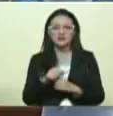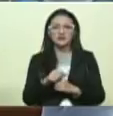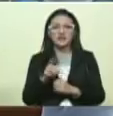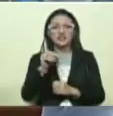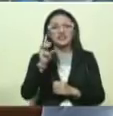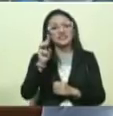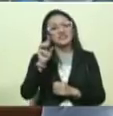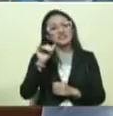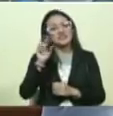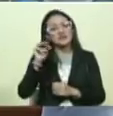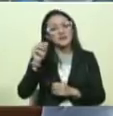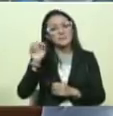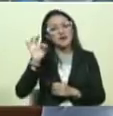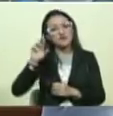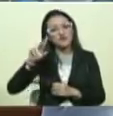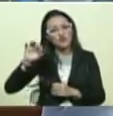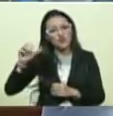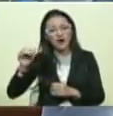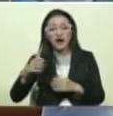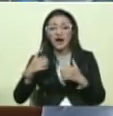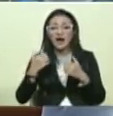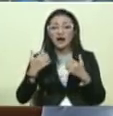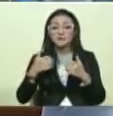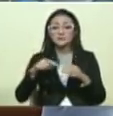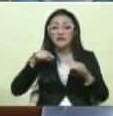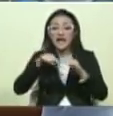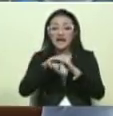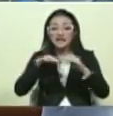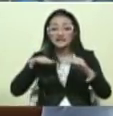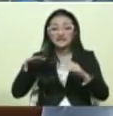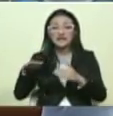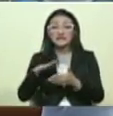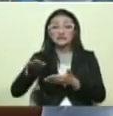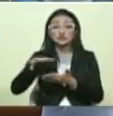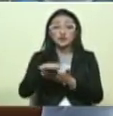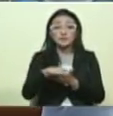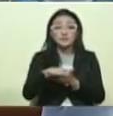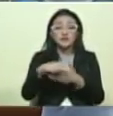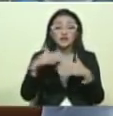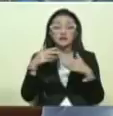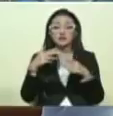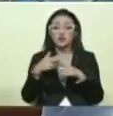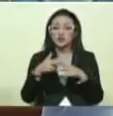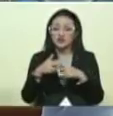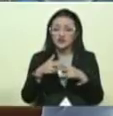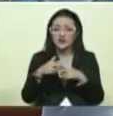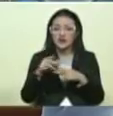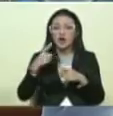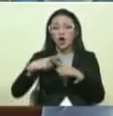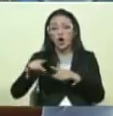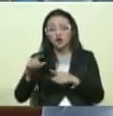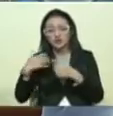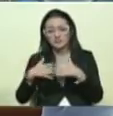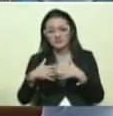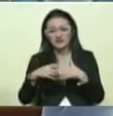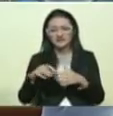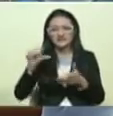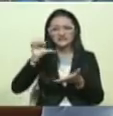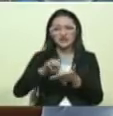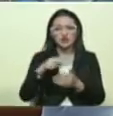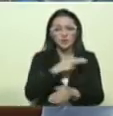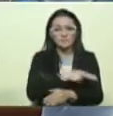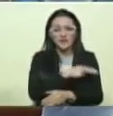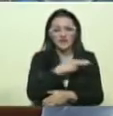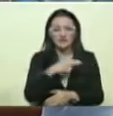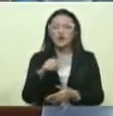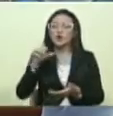Dimasfuca, Estacionamiento Taller en el sector Los Potocos, Meditotal, Compañía Anónima, Centro Médico Total Lechería, Compañía